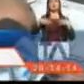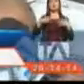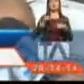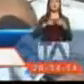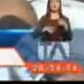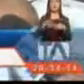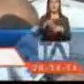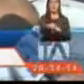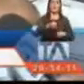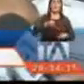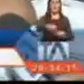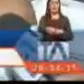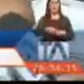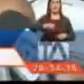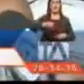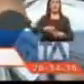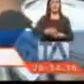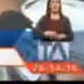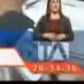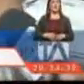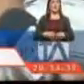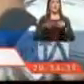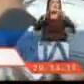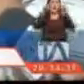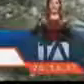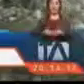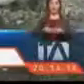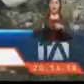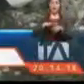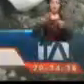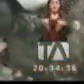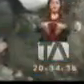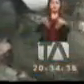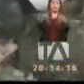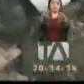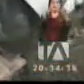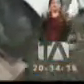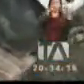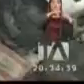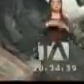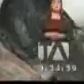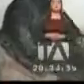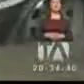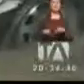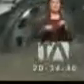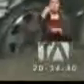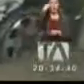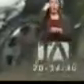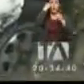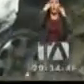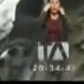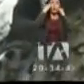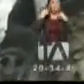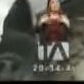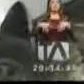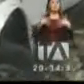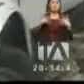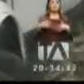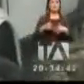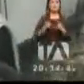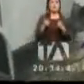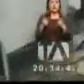podía abrir la puerta del carro, entonces cogí y los saqué por la ventana al anciano. Los adultos mayores presentaban algunos golpes y estaban